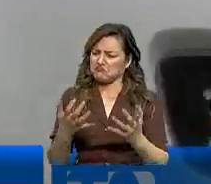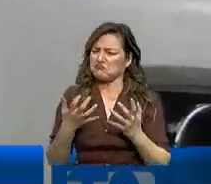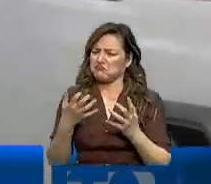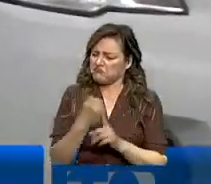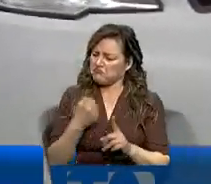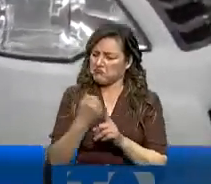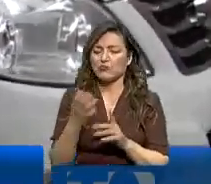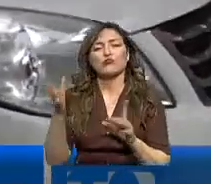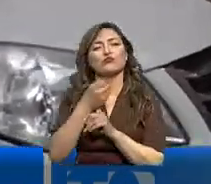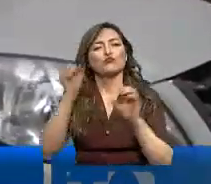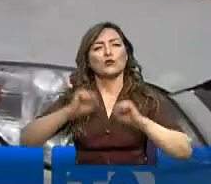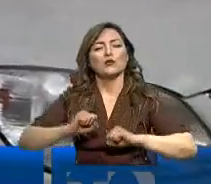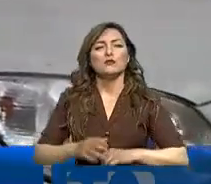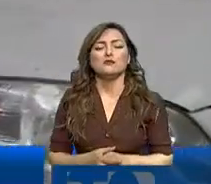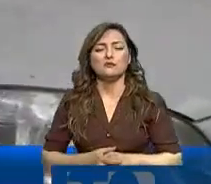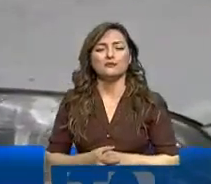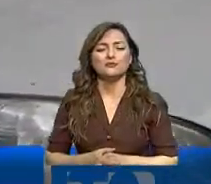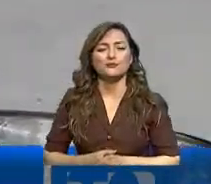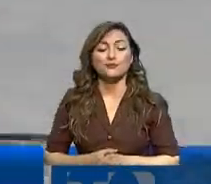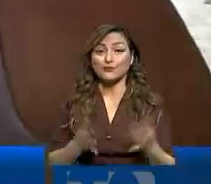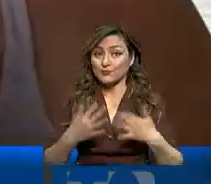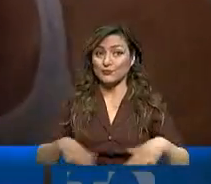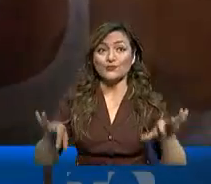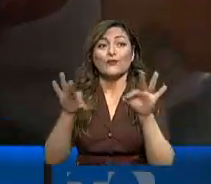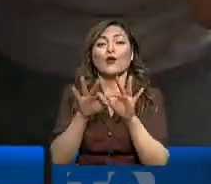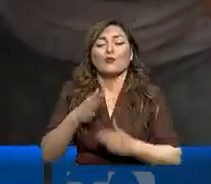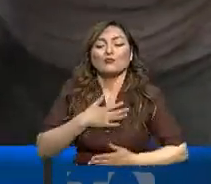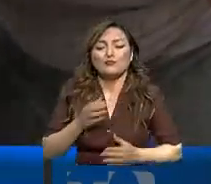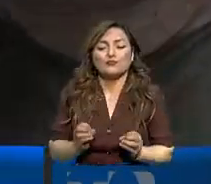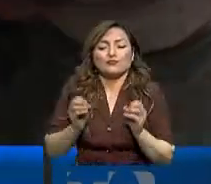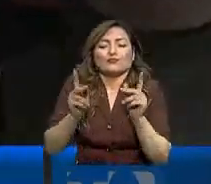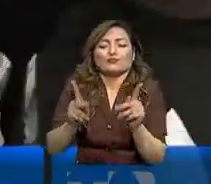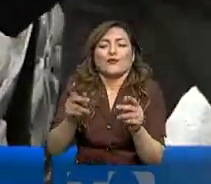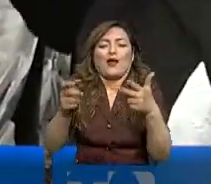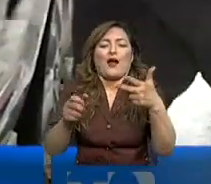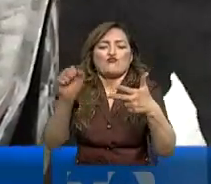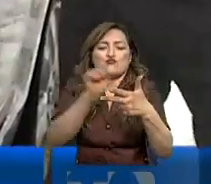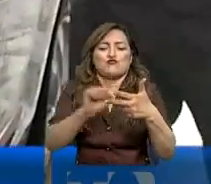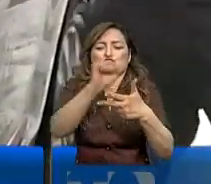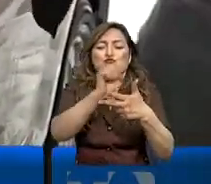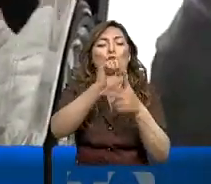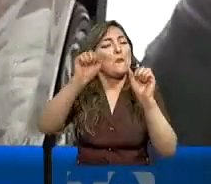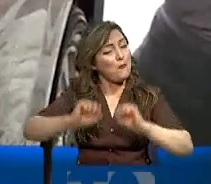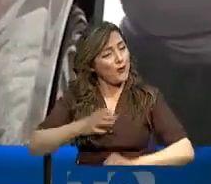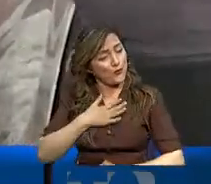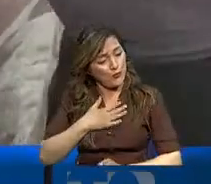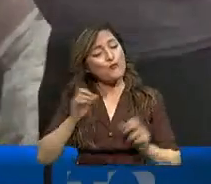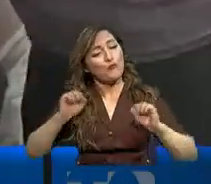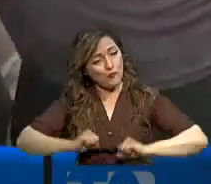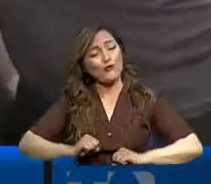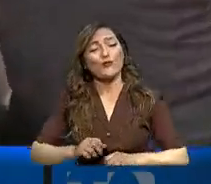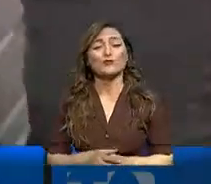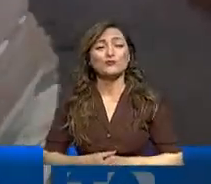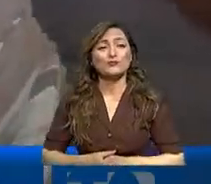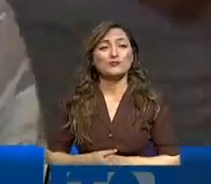Lo bueno, lo importante es que me den la oportunidad de lavarle su vehículo y demostrarle que sí se puede, sí puedo lavar un